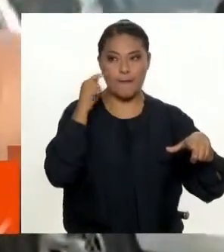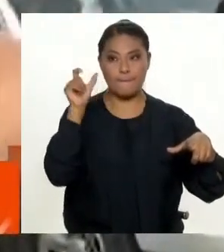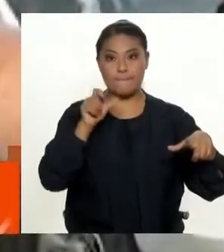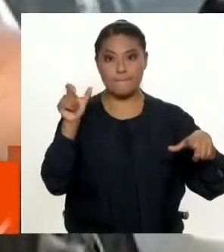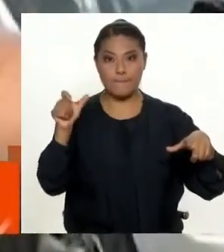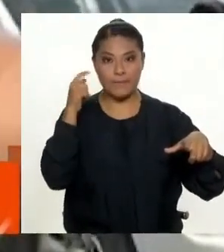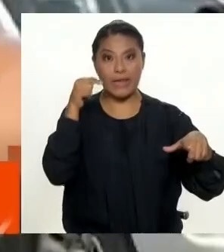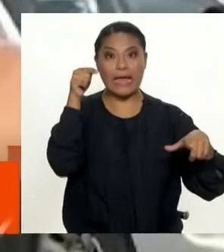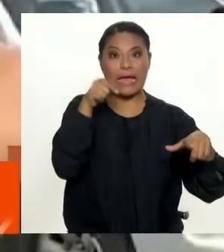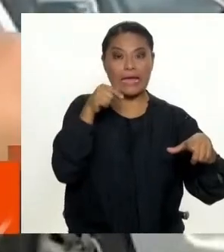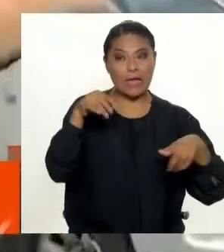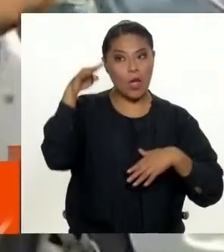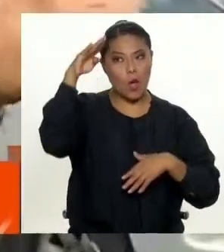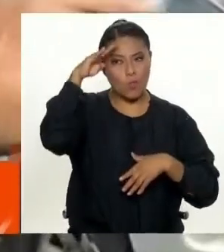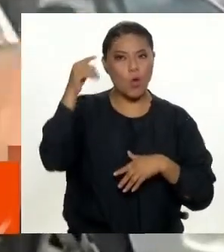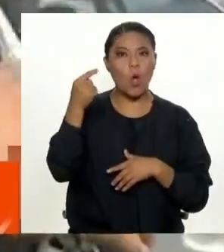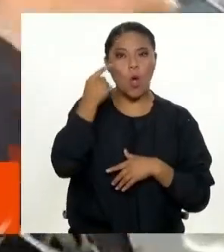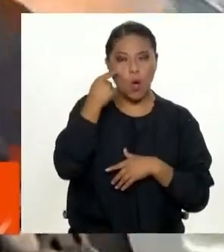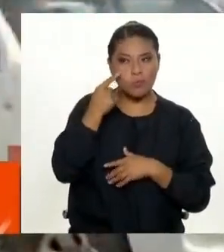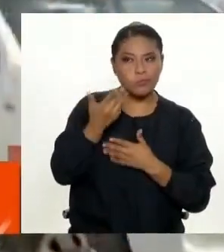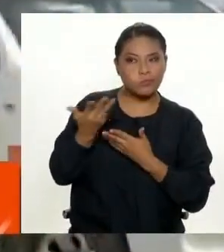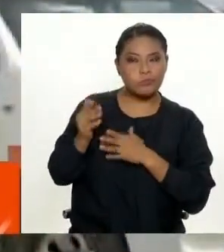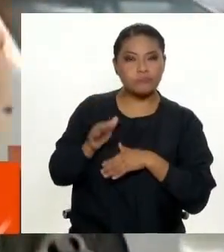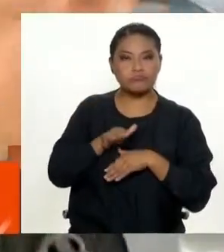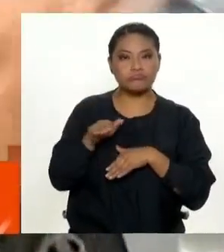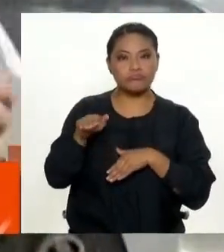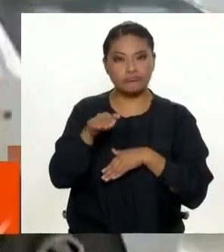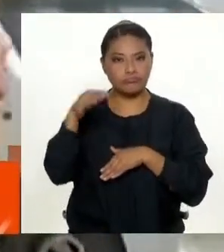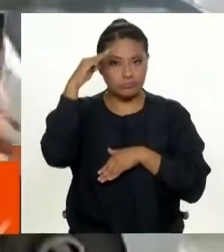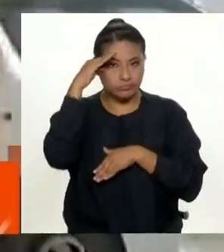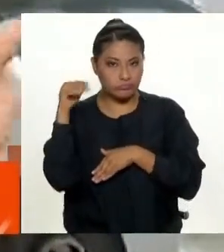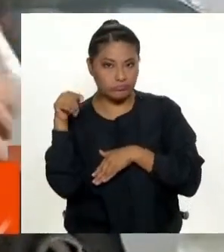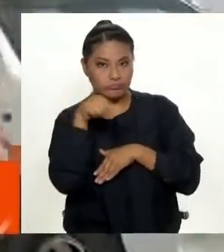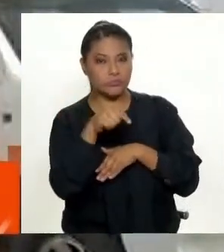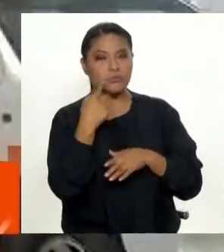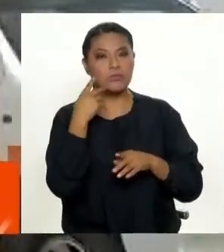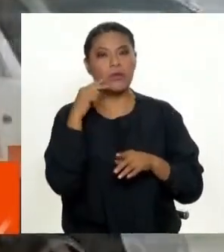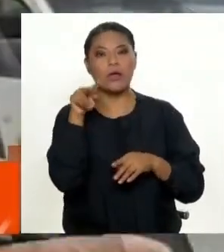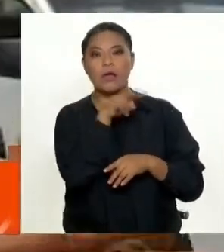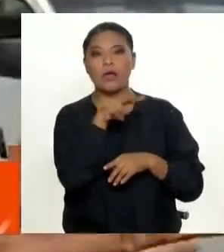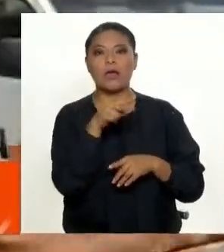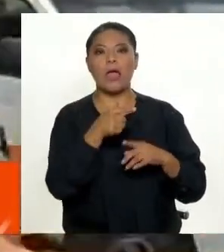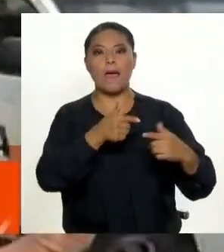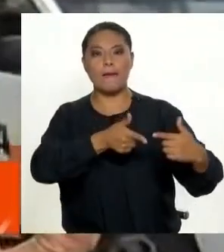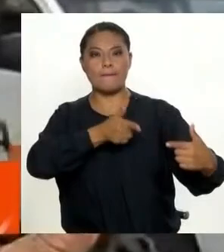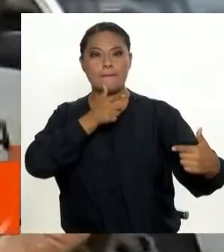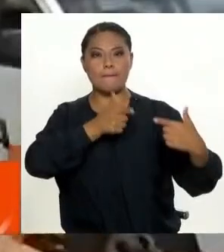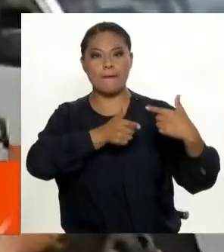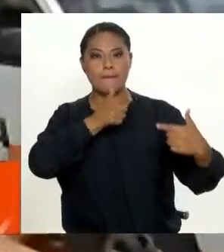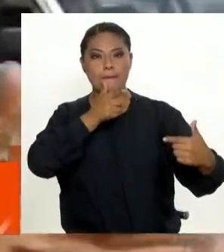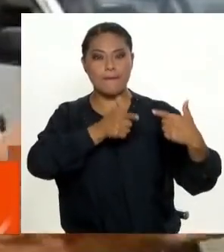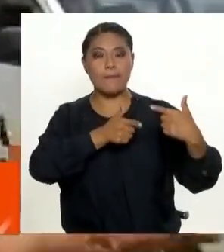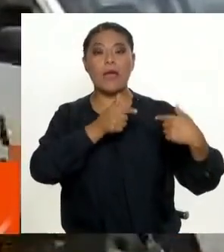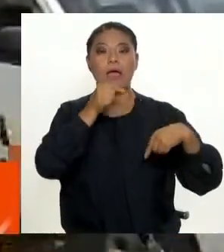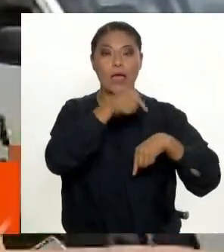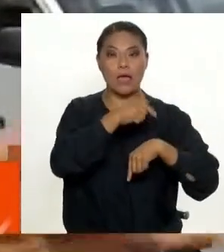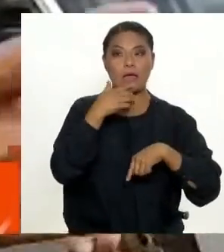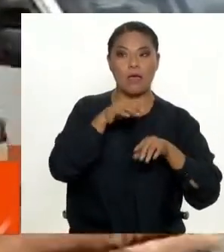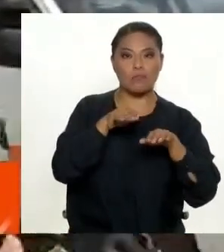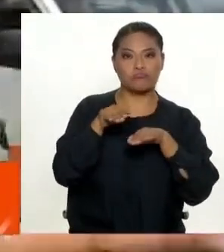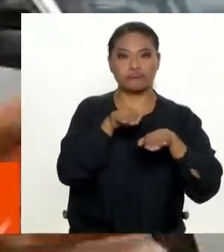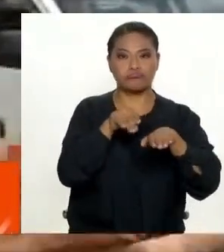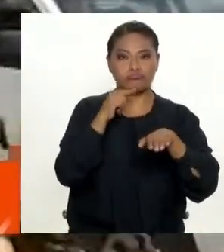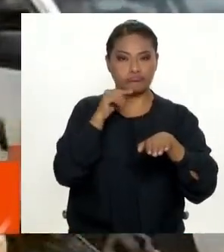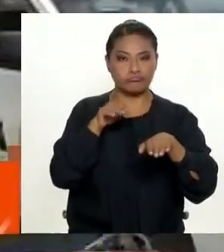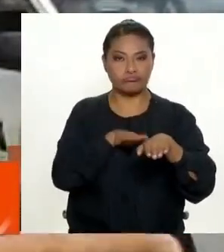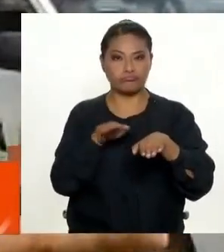Es que ahí que la policía toma conocimiento, se dirige al lugar y se produce el enfrentamiento. El vehículo se encuentra incautado, hay